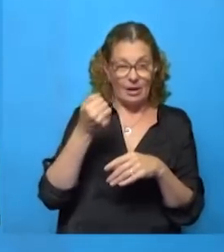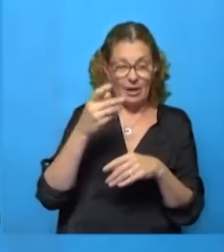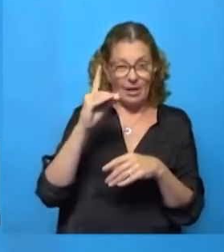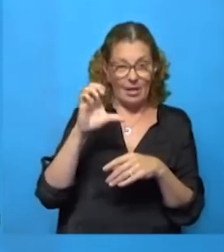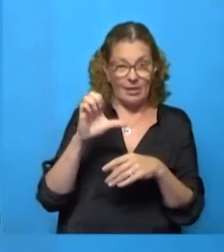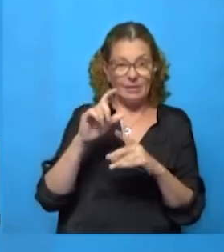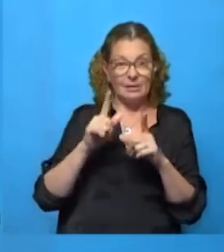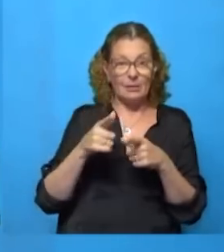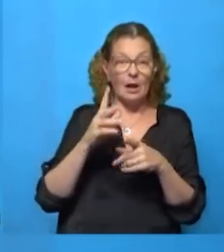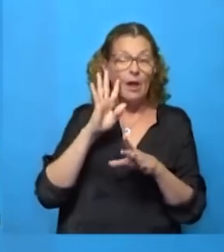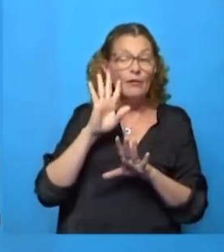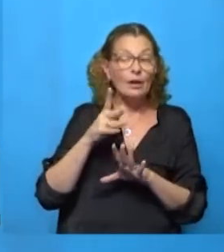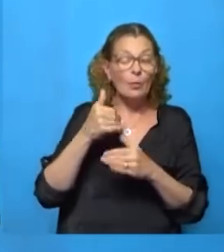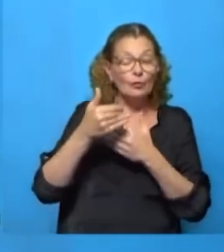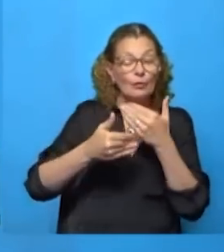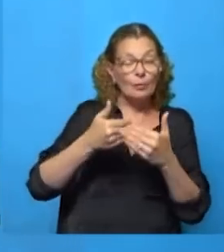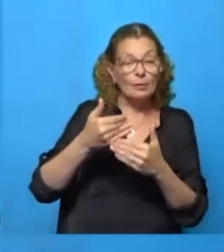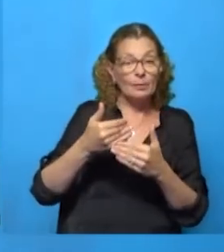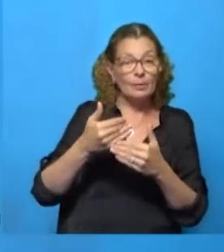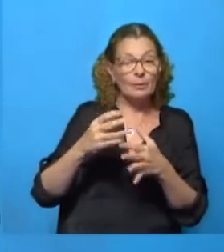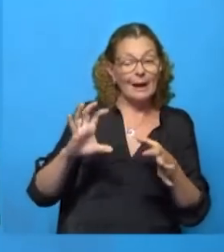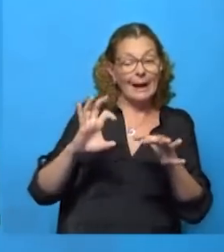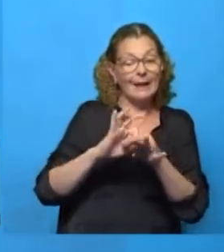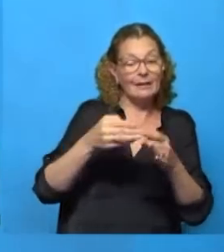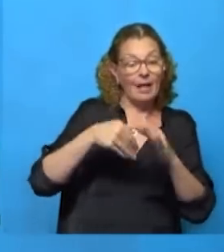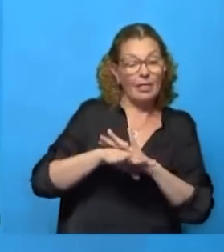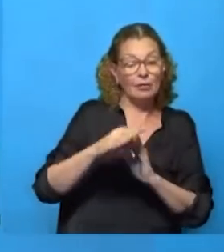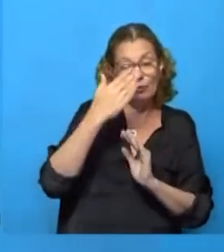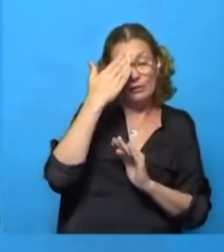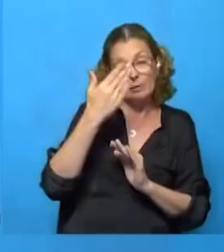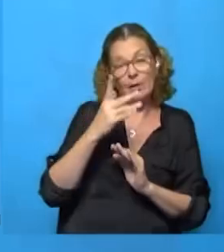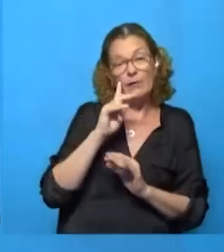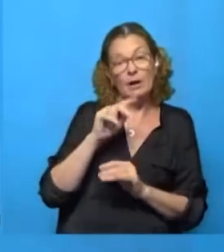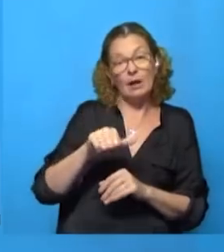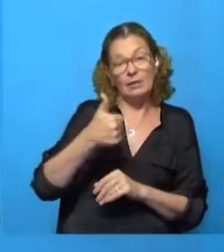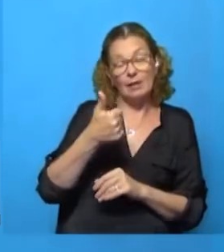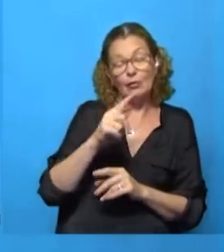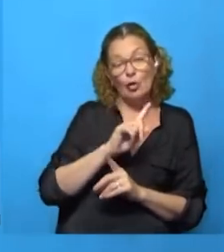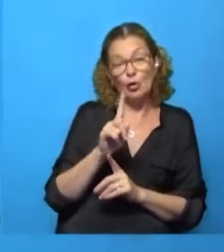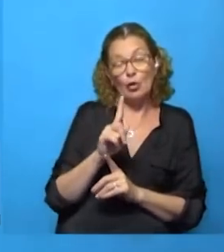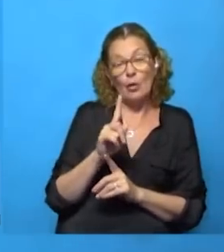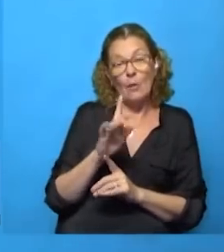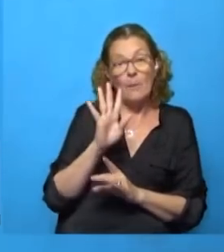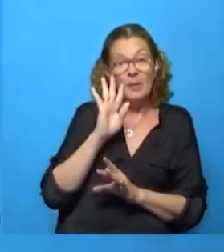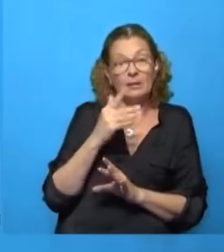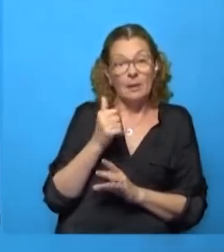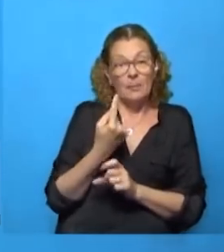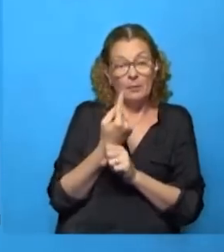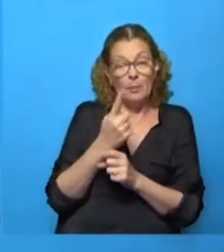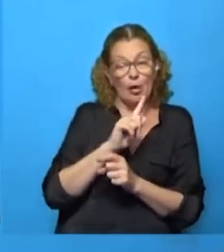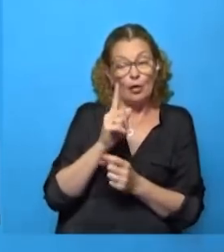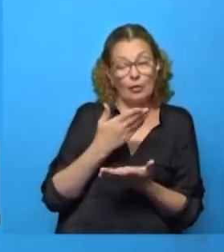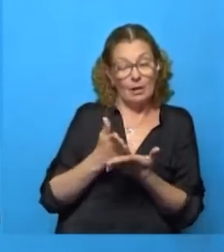en función de cómo sigan funcionando las alianzas internas puede hacer o no candidatura en principio no aparece pero no se